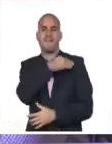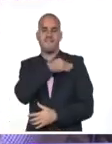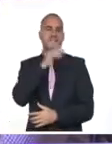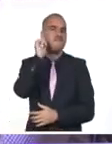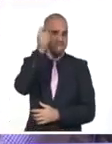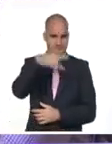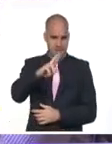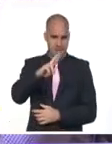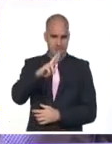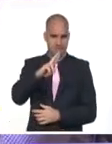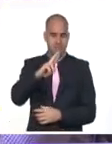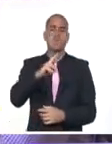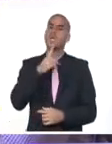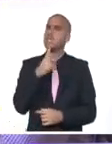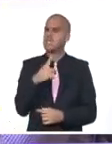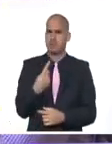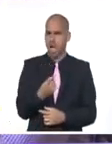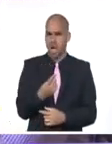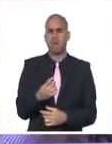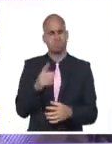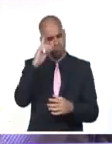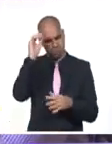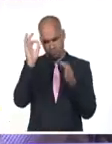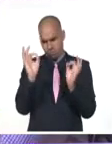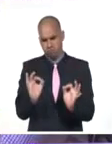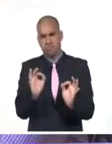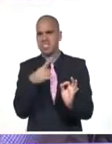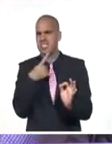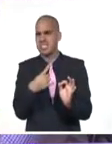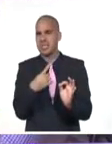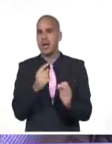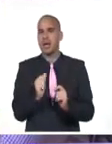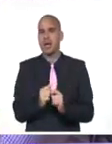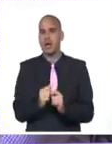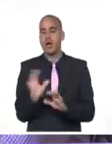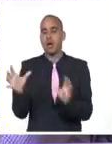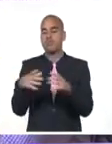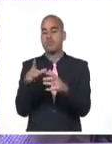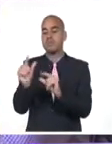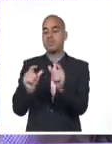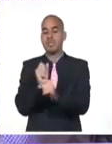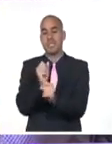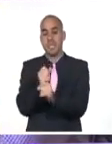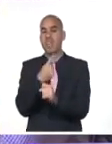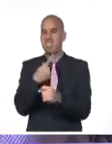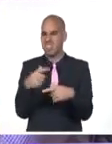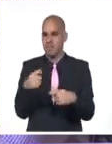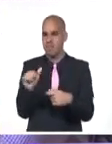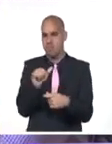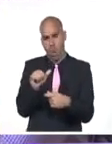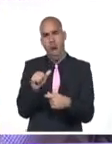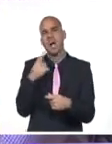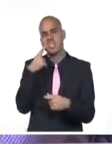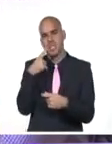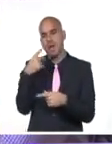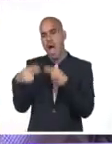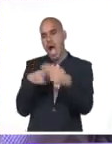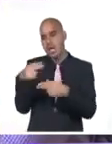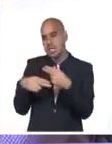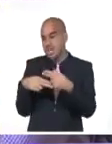aquí dejar el compromiso también casi seguro del movimiento obrero de ser consecuente con ese ejemplo que nos